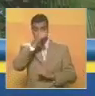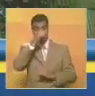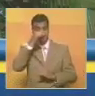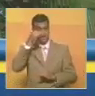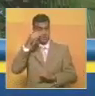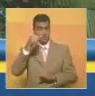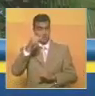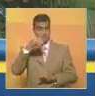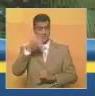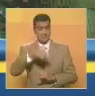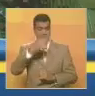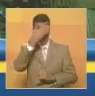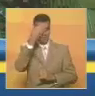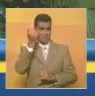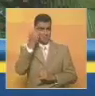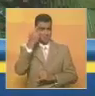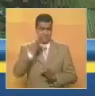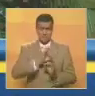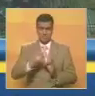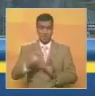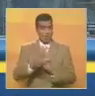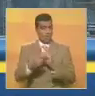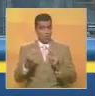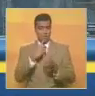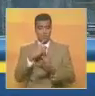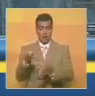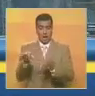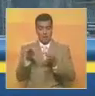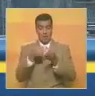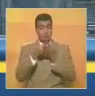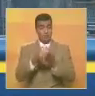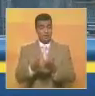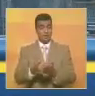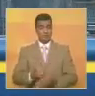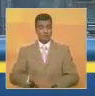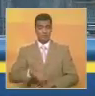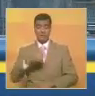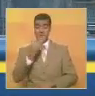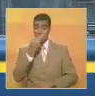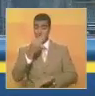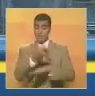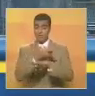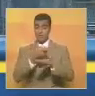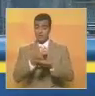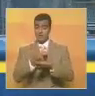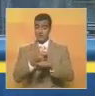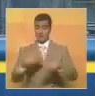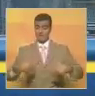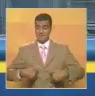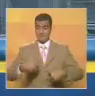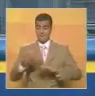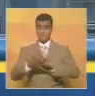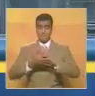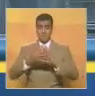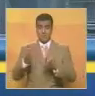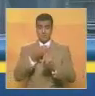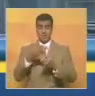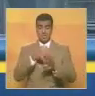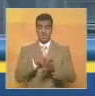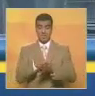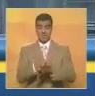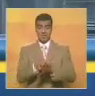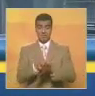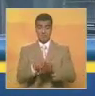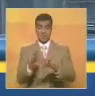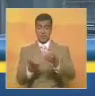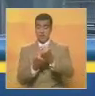el olvido y la exclusión, todo lo contrario. El ministro Tarek El Aissami aseguró que el gobierno enfrentará el problema de la violencia de manera integral,